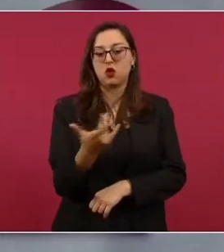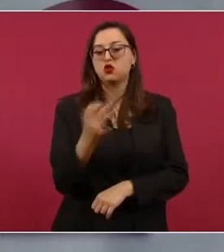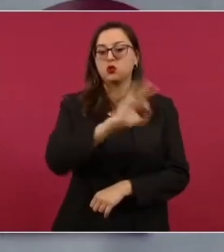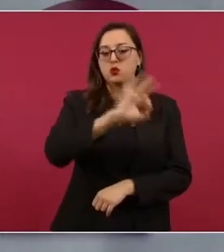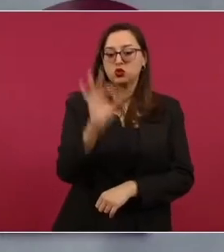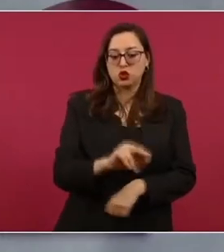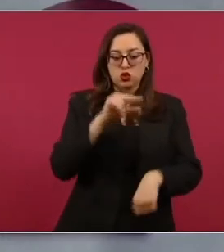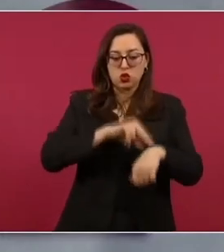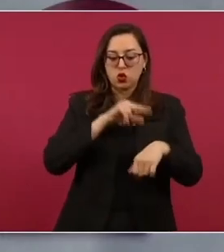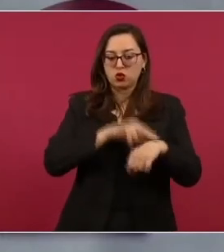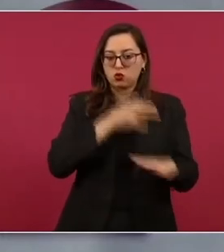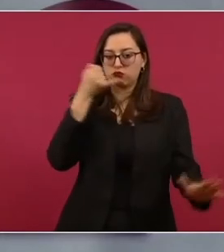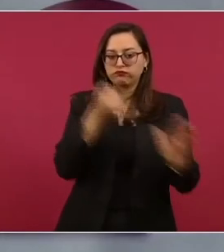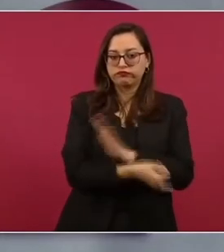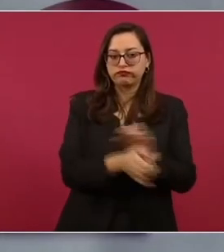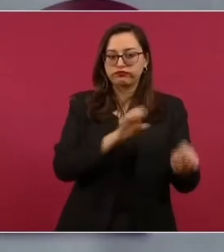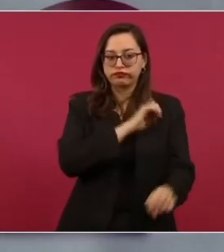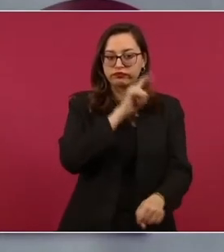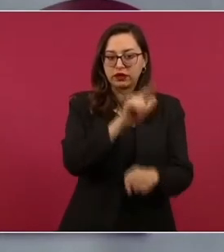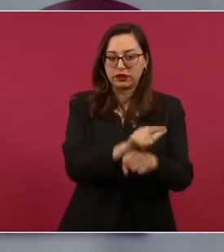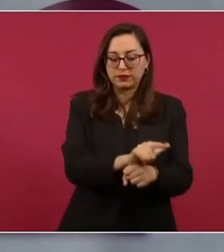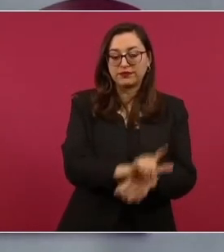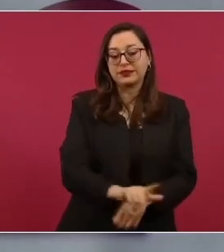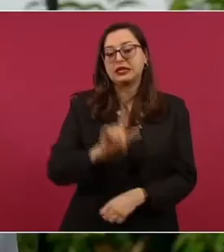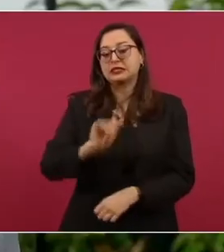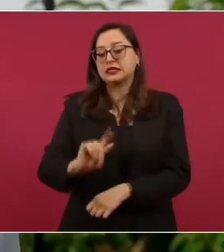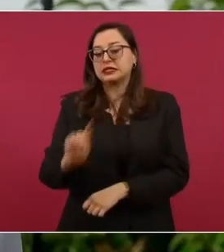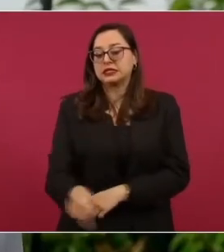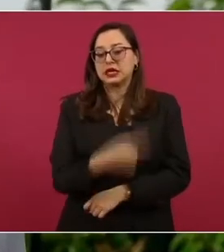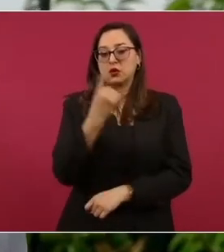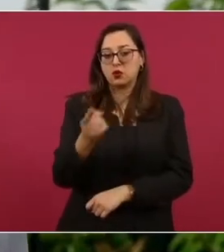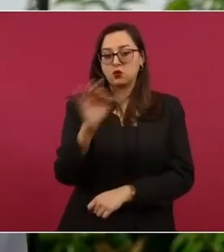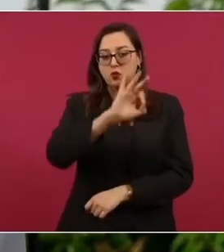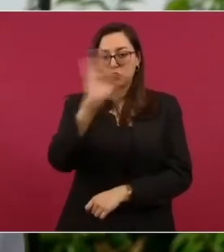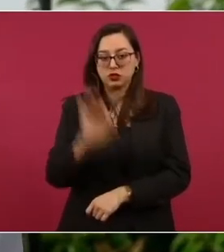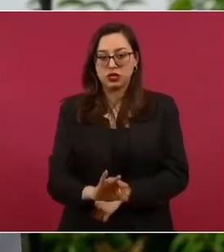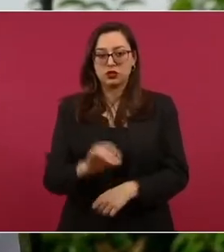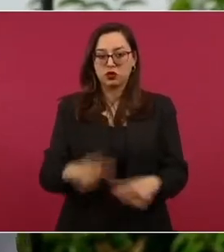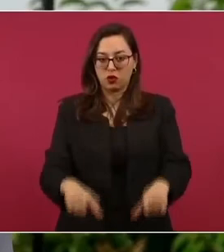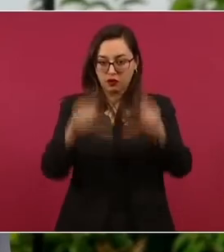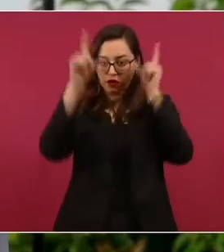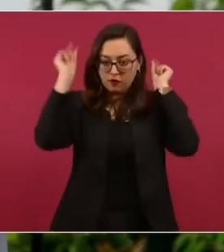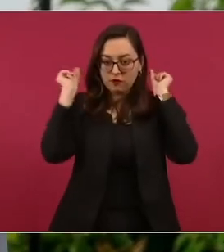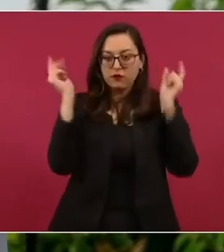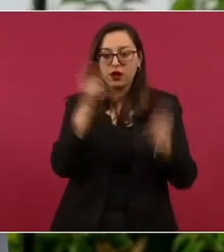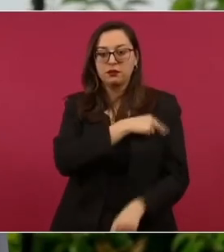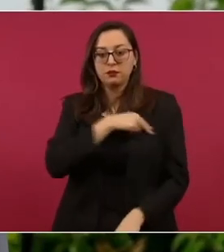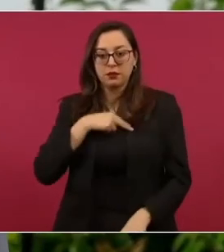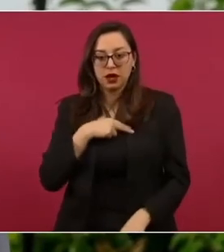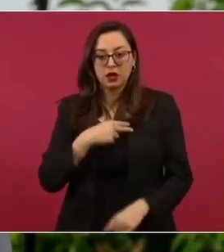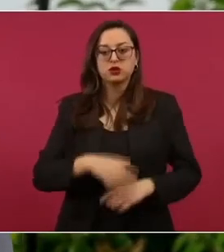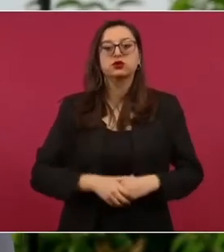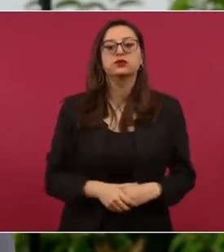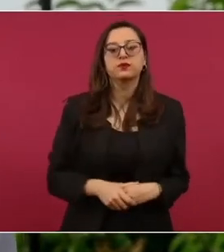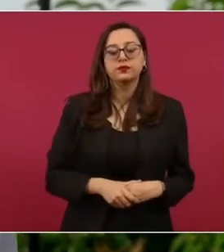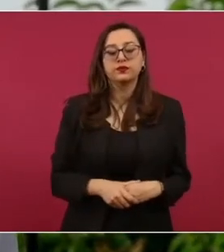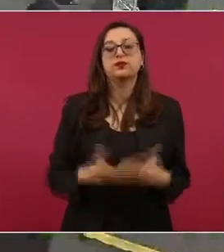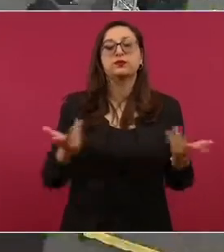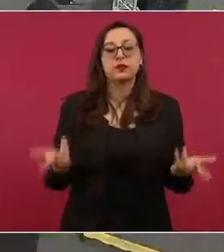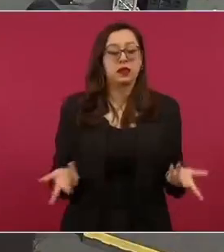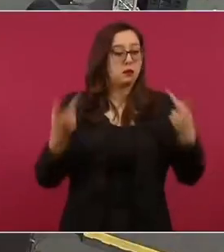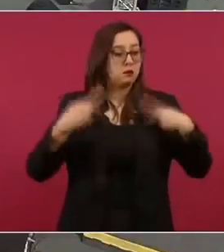médicos especialistas y 71% de enfermeras y enfermeros que atienden